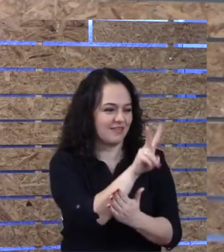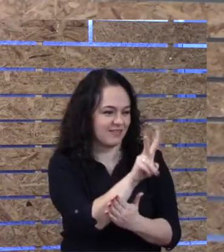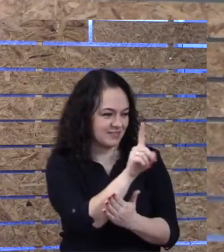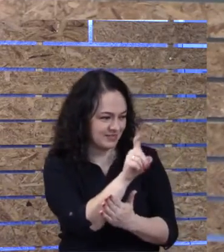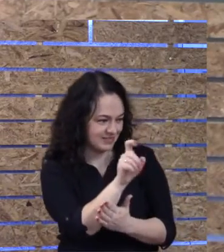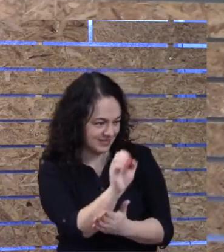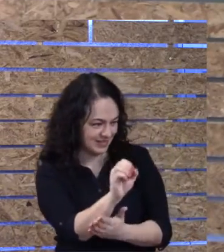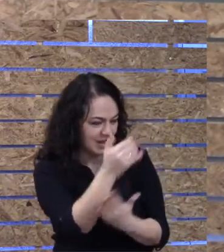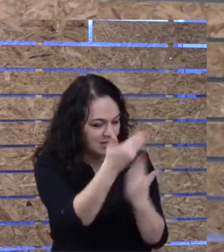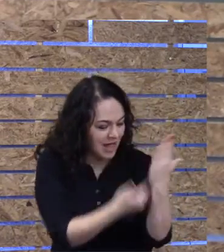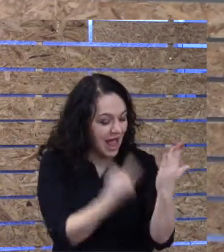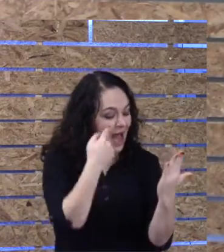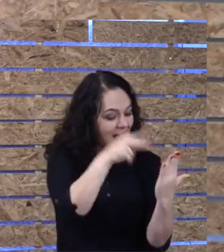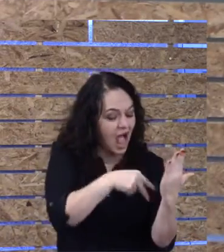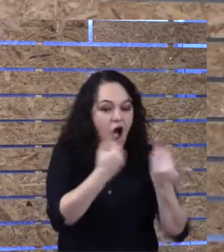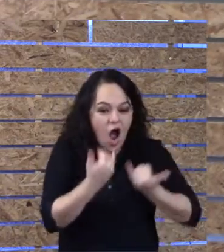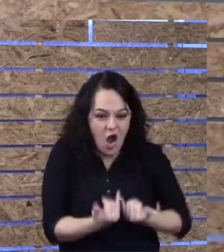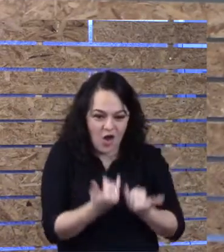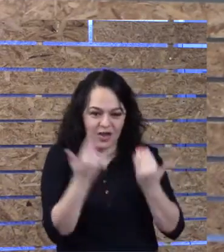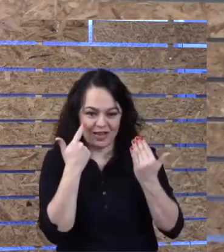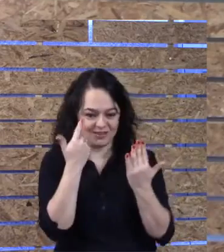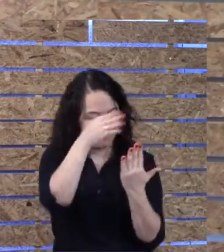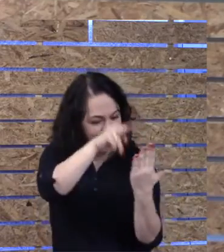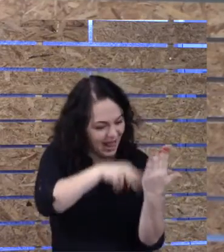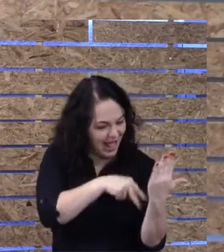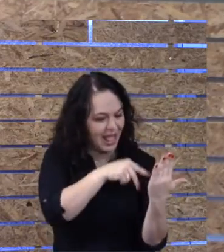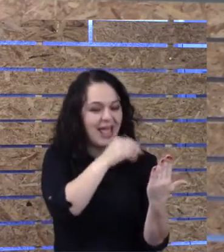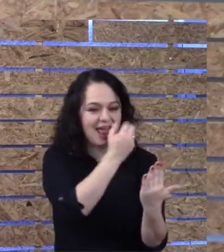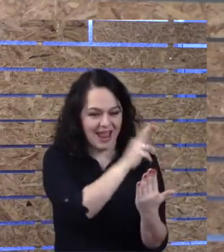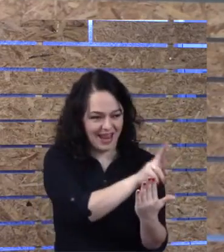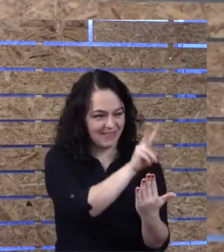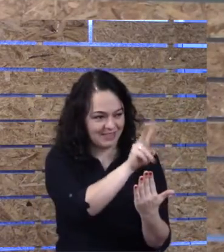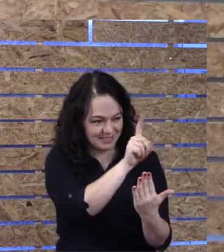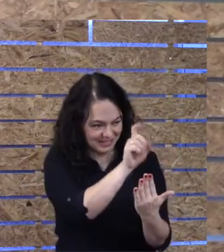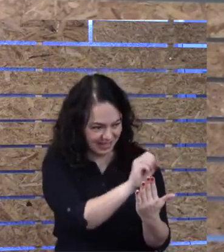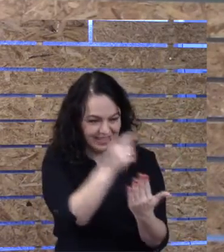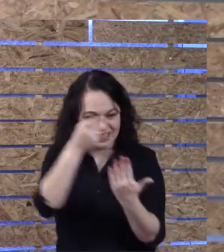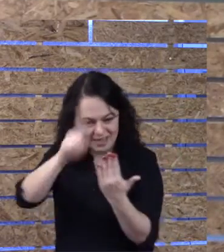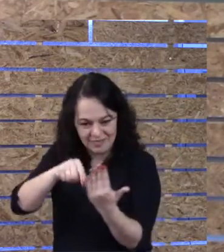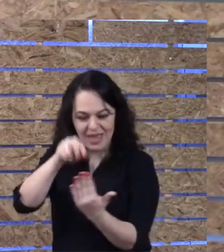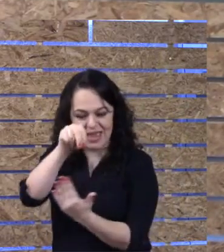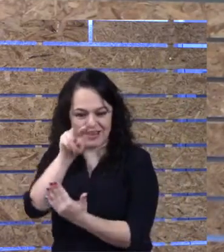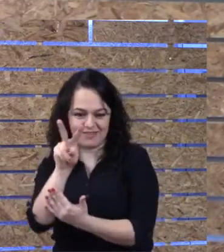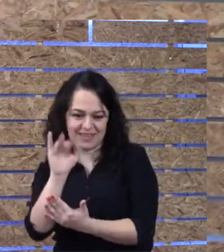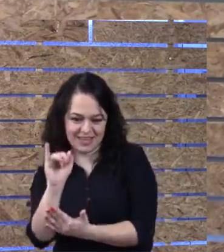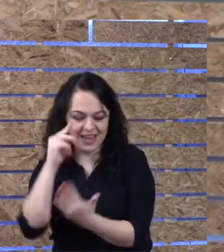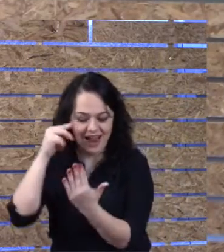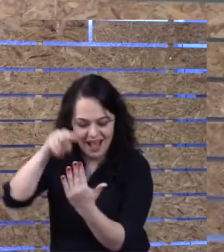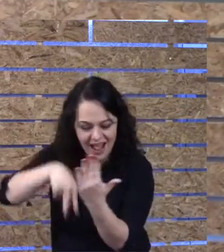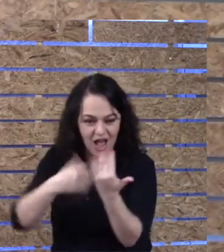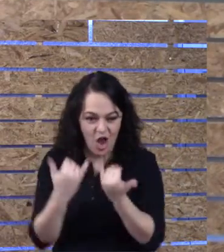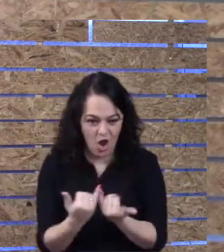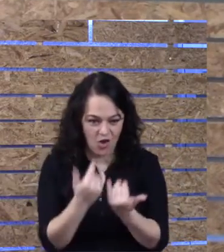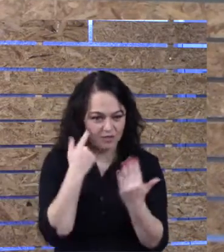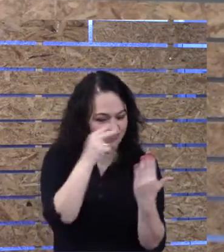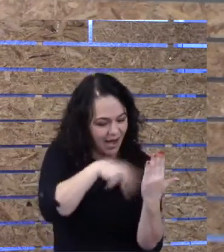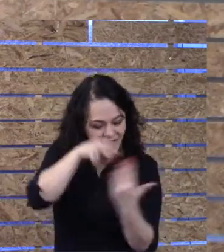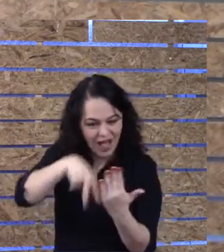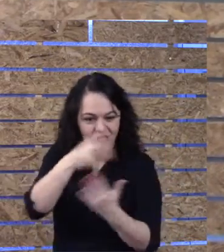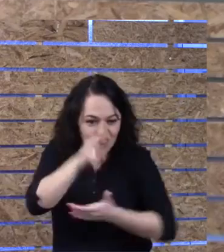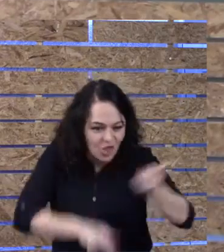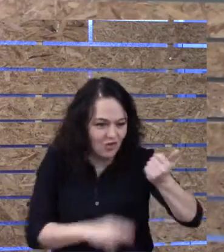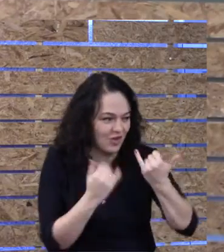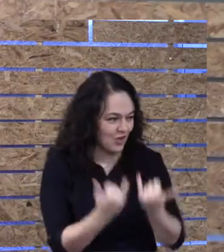hoy nos vamos a dar la alegría de leerlo en las dos versiones. Vamos a leerlo primero en la Reina Valera del 60, la más